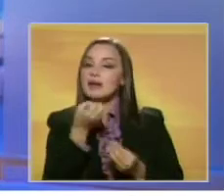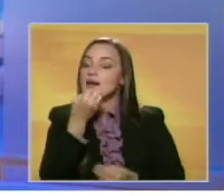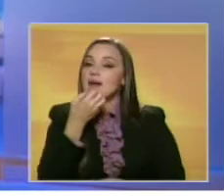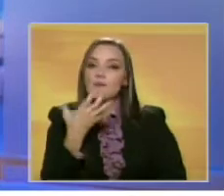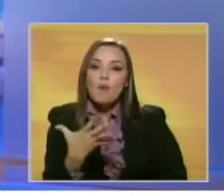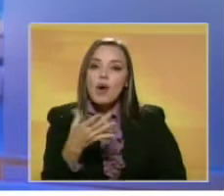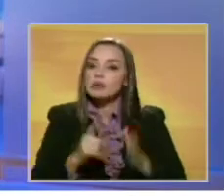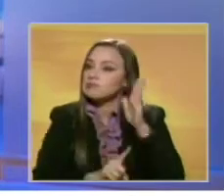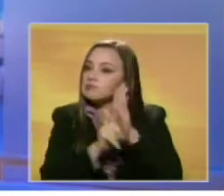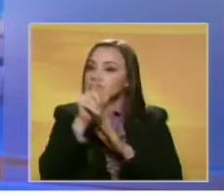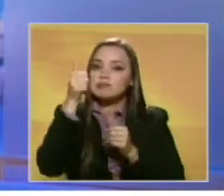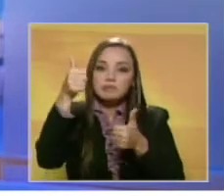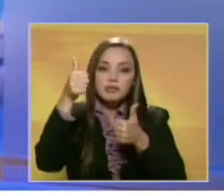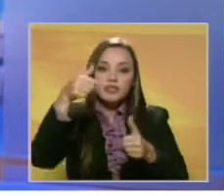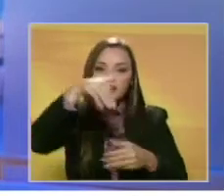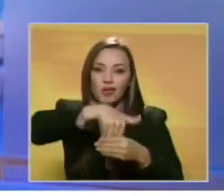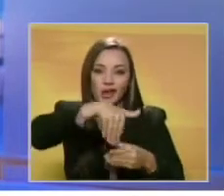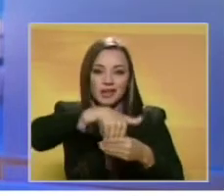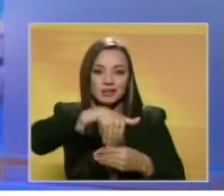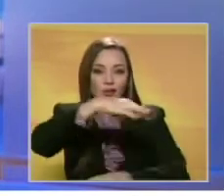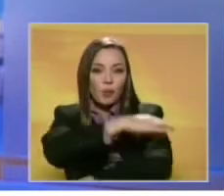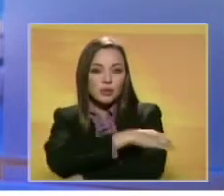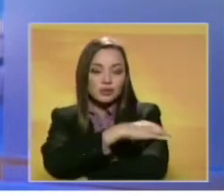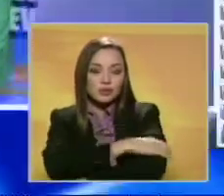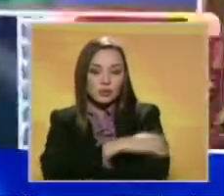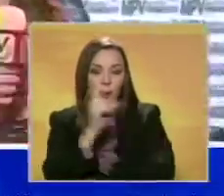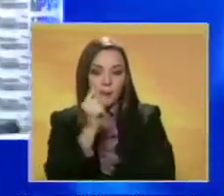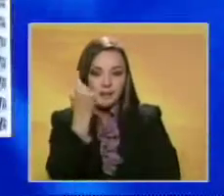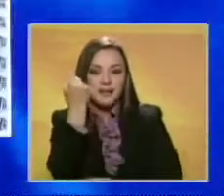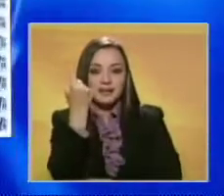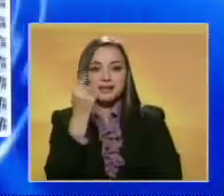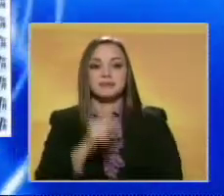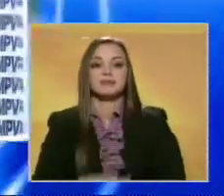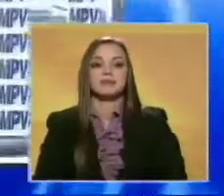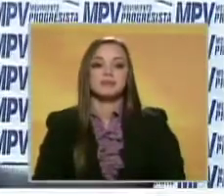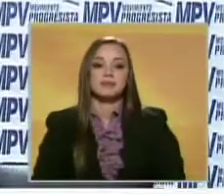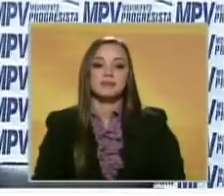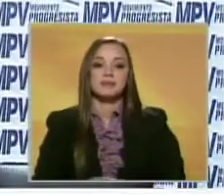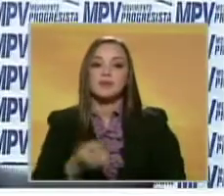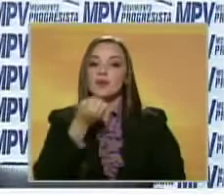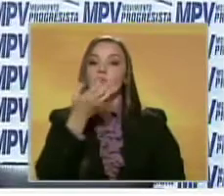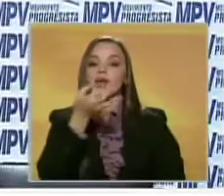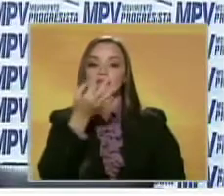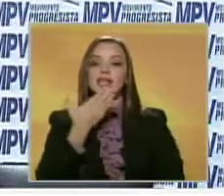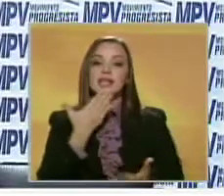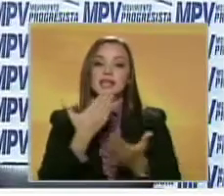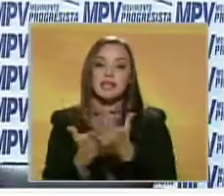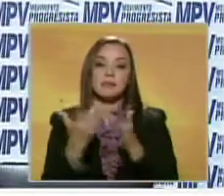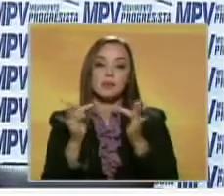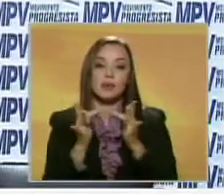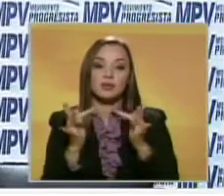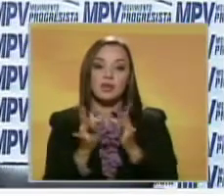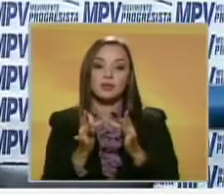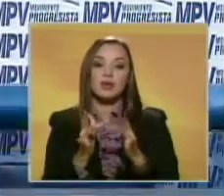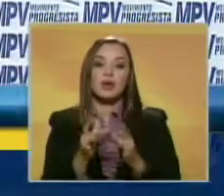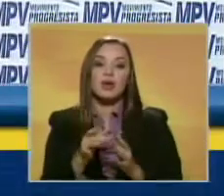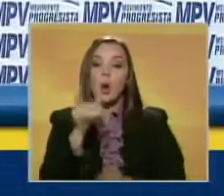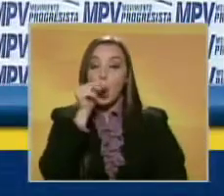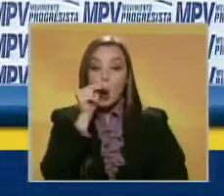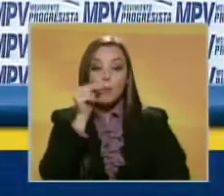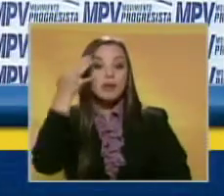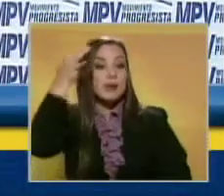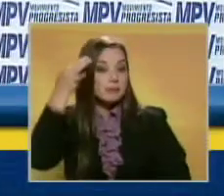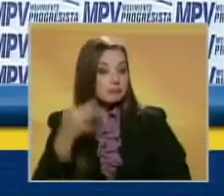primarias en el país. Carla Salcedo Flores tiene el reporte. Así es, buenas tardes, gracias por este contacto. Simón Calzadilla cree